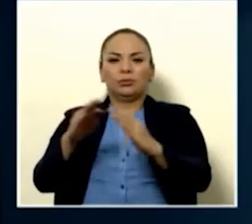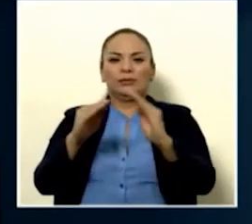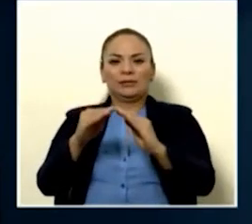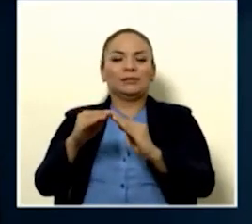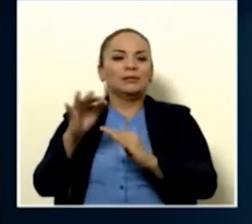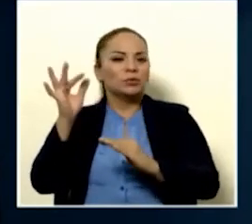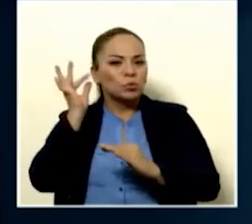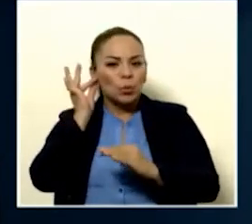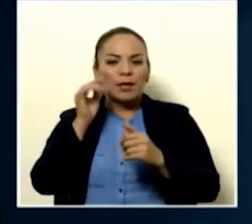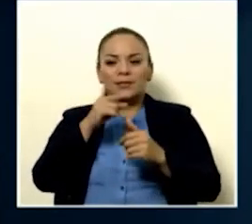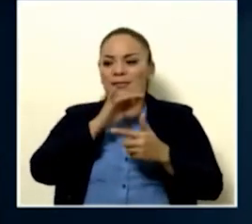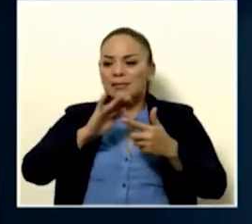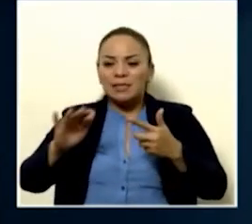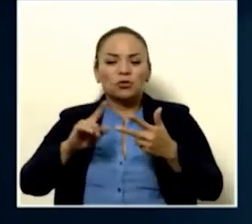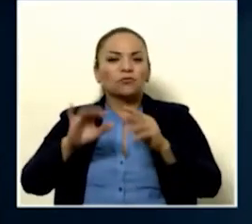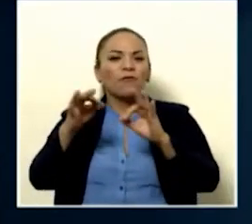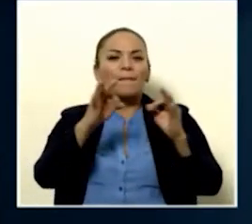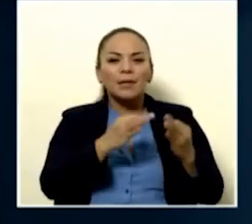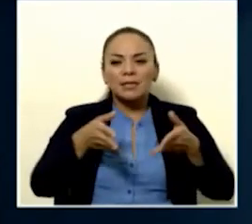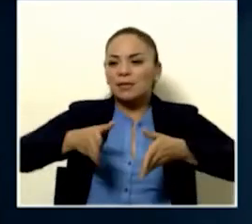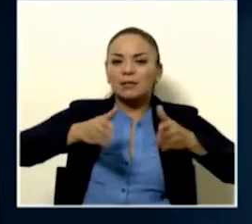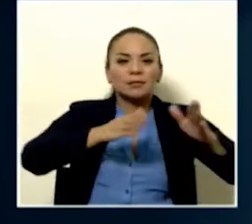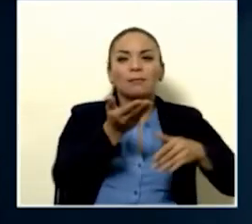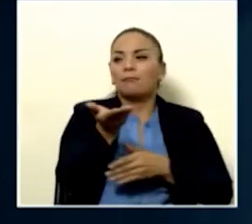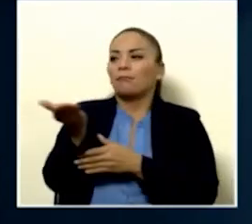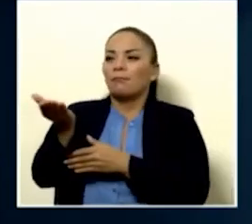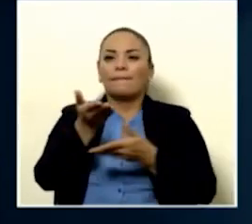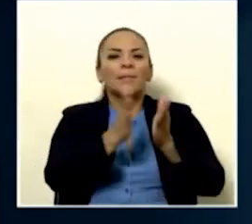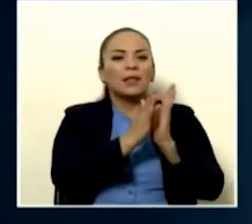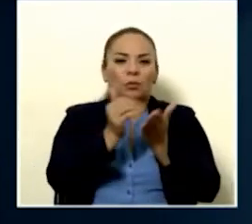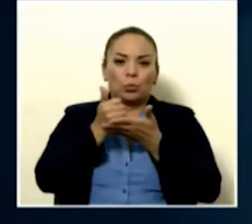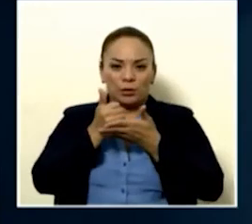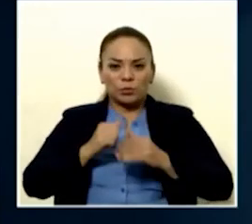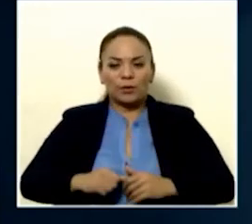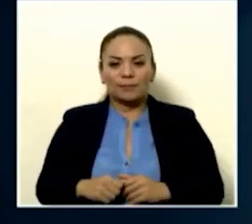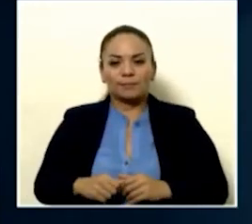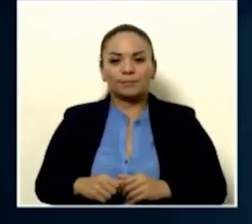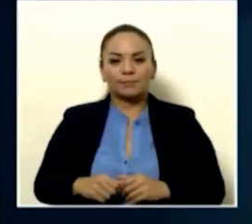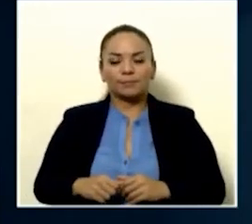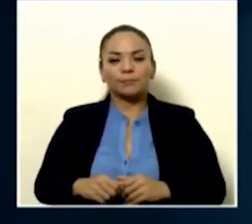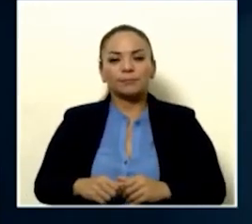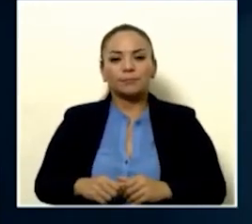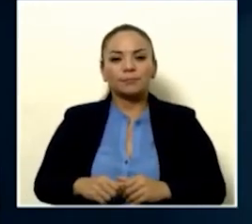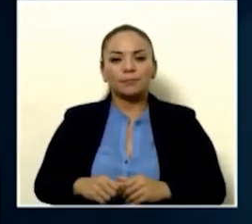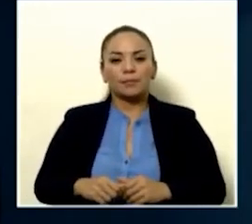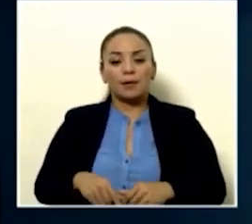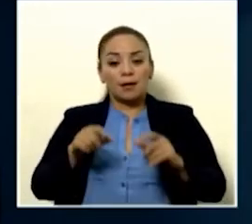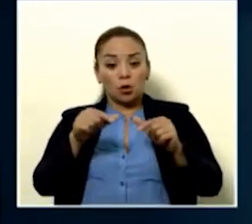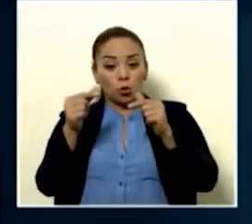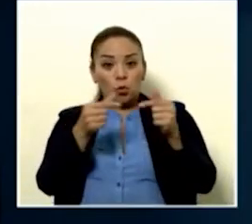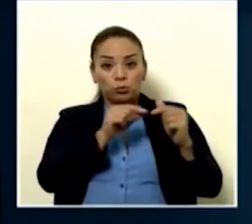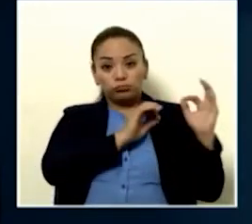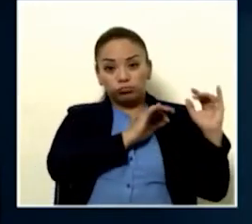señoras, niños y familias en las calles pidiendo ayuda. Esos flujos migratorios,